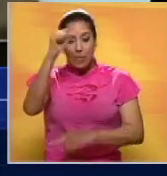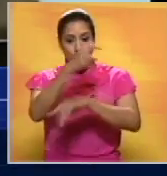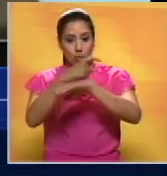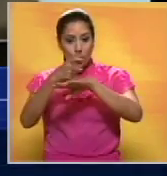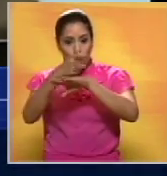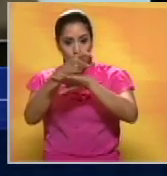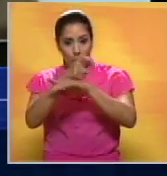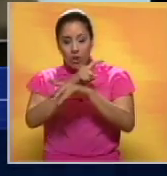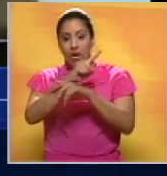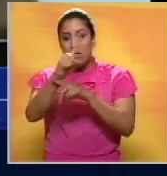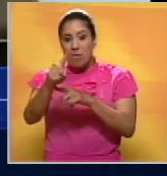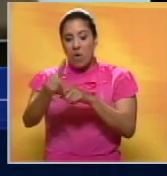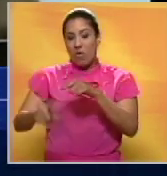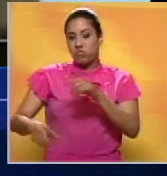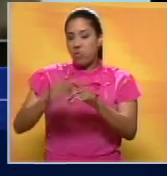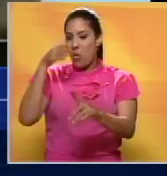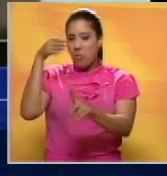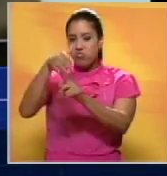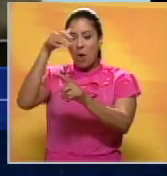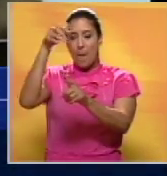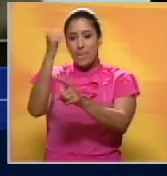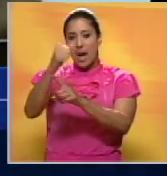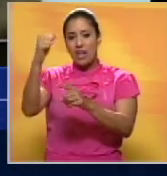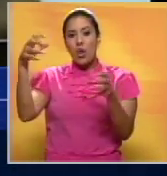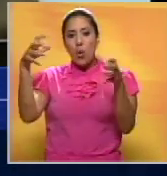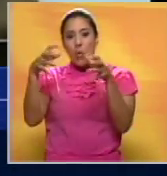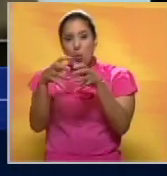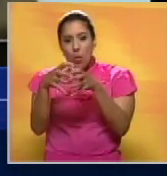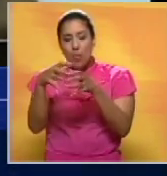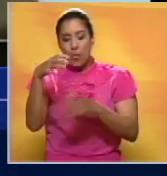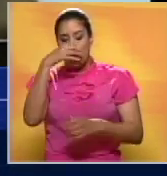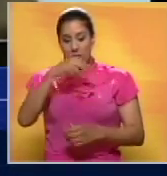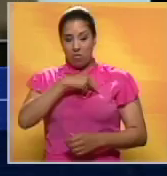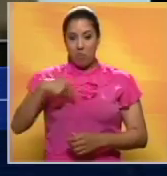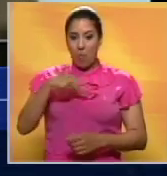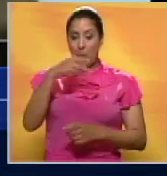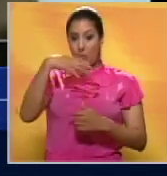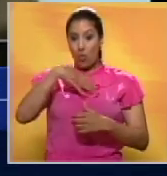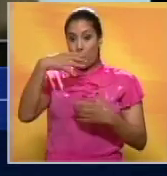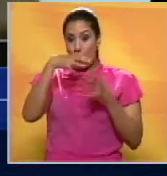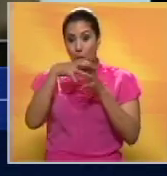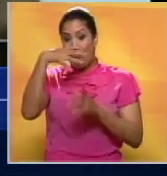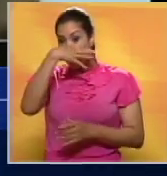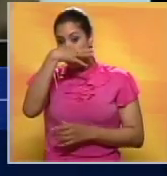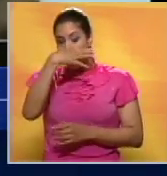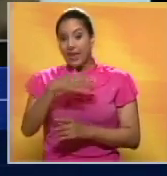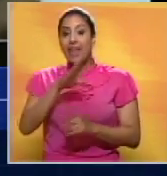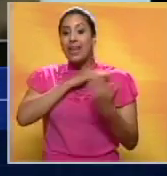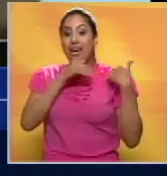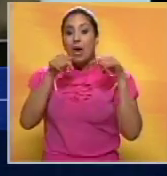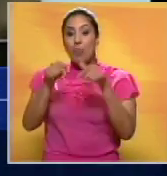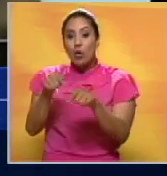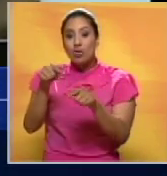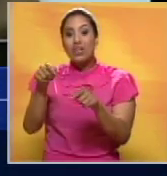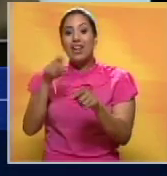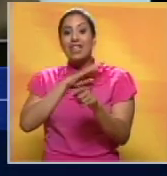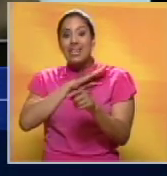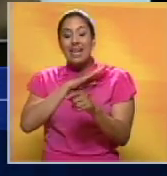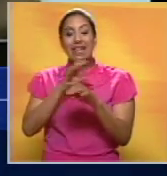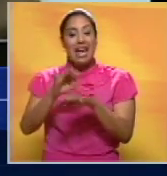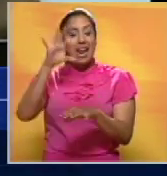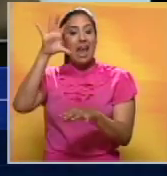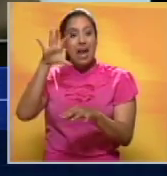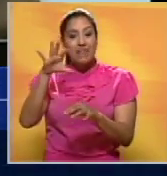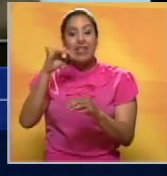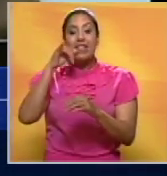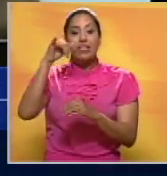de arreciar con los grupos paramilitares, y los grupos paramilitares forman parte de las